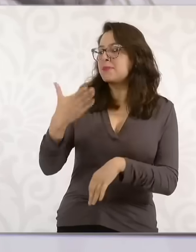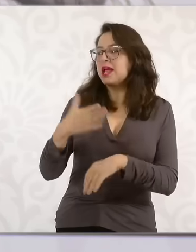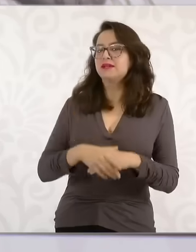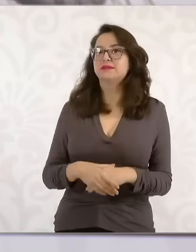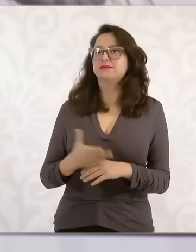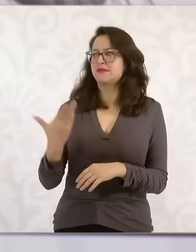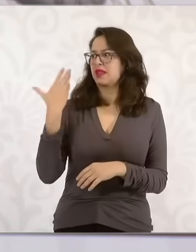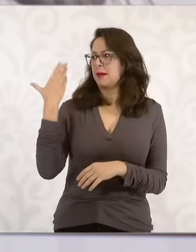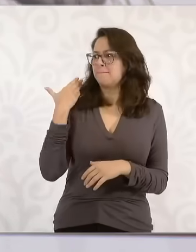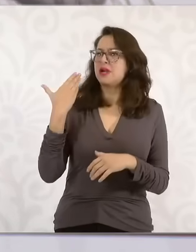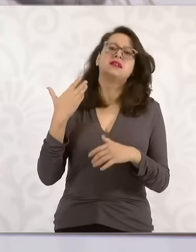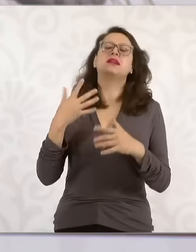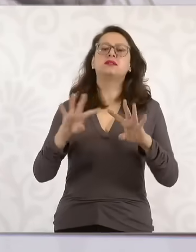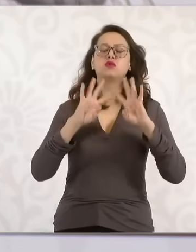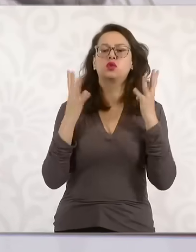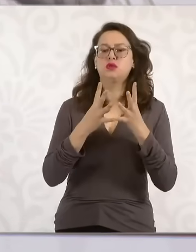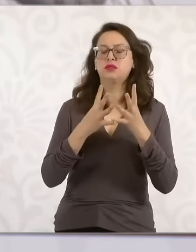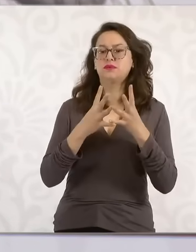también envió a